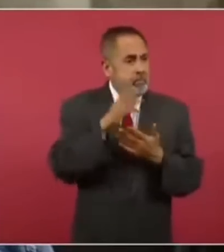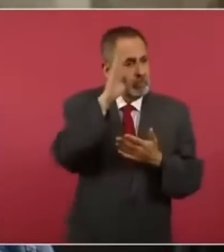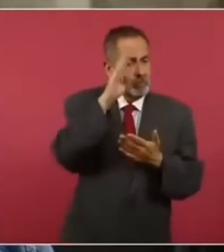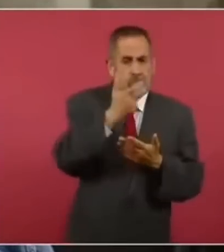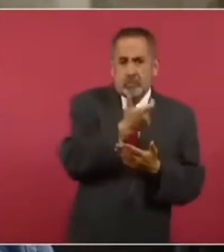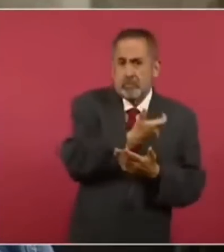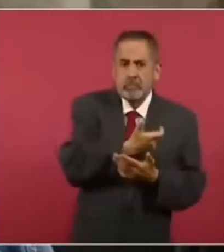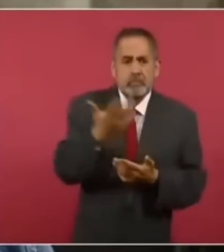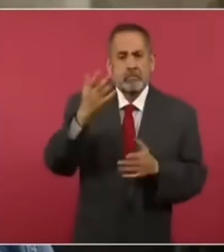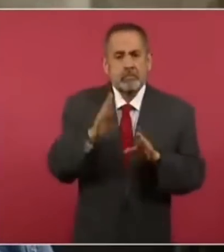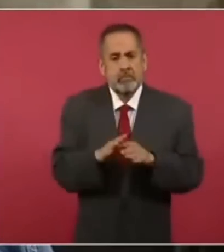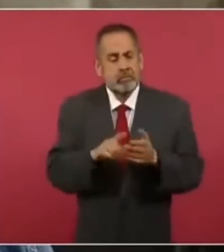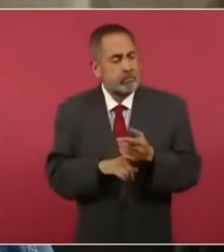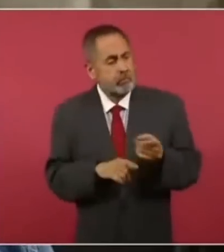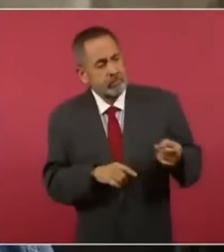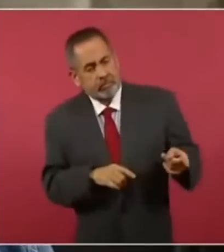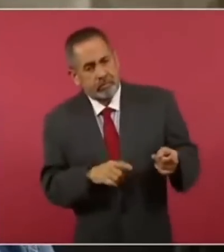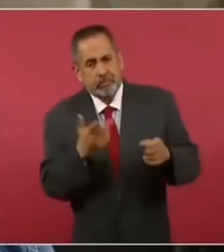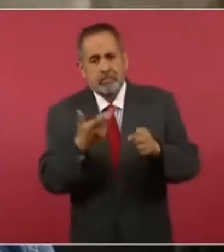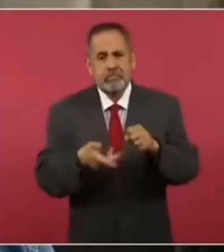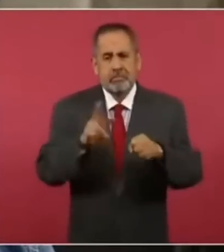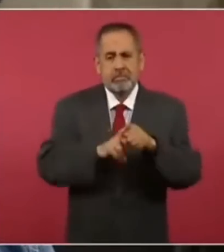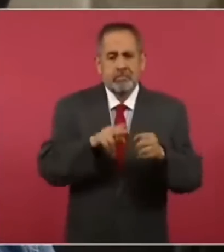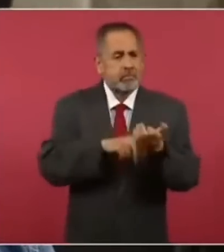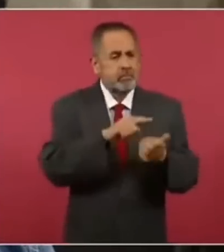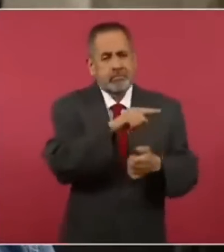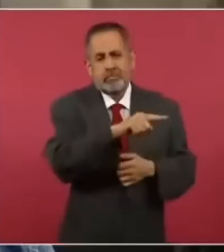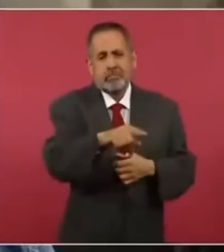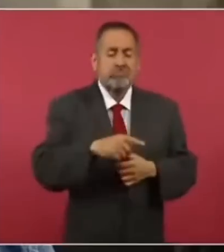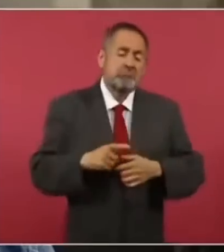han alertado de estas clínicas